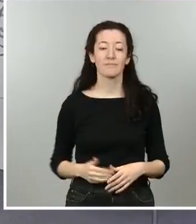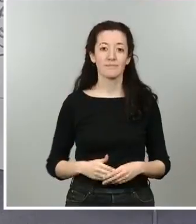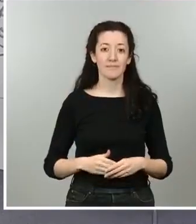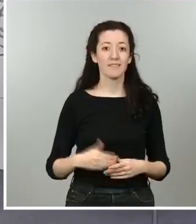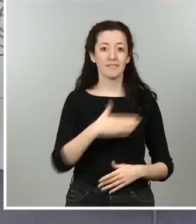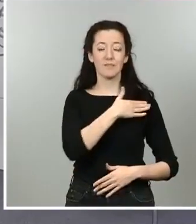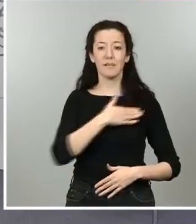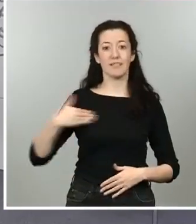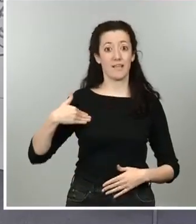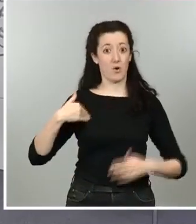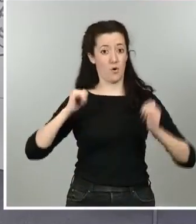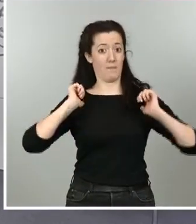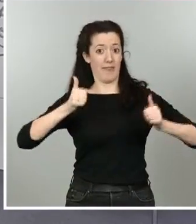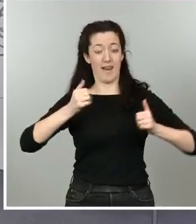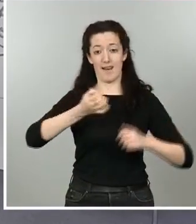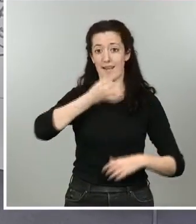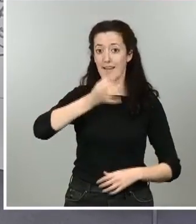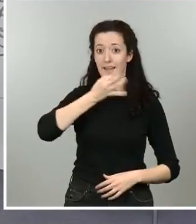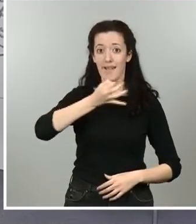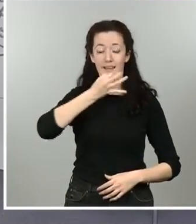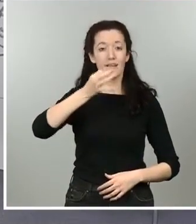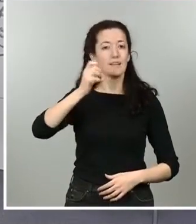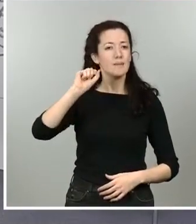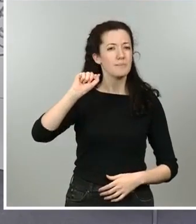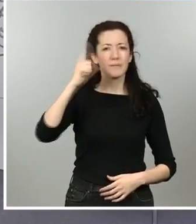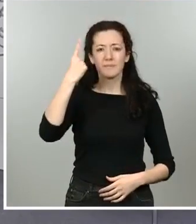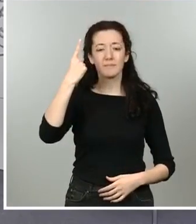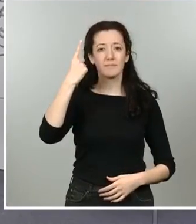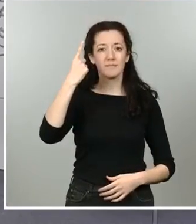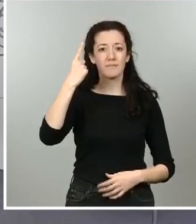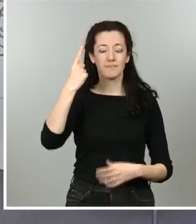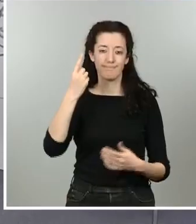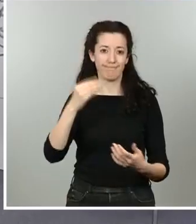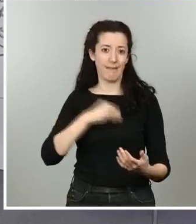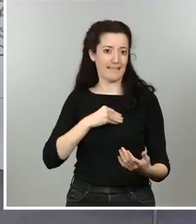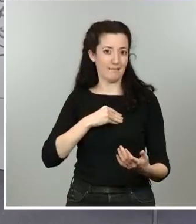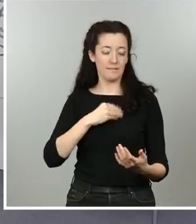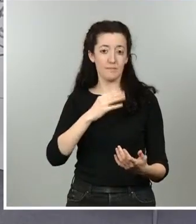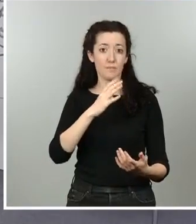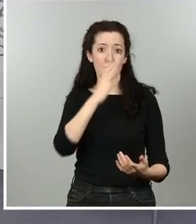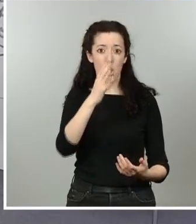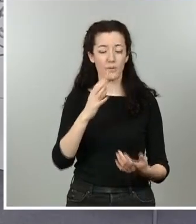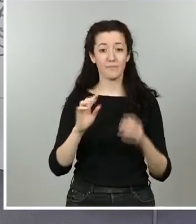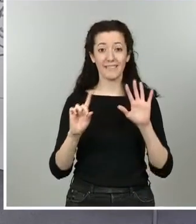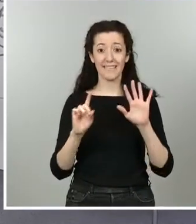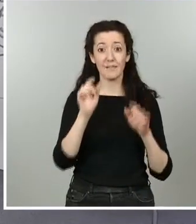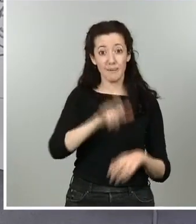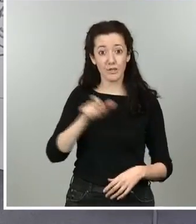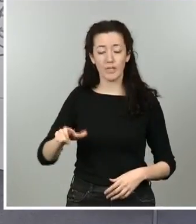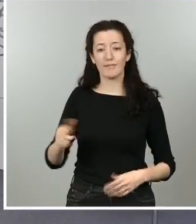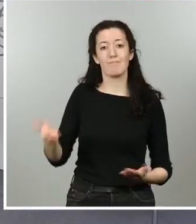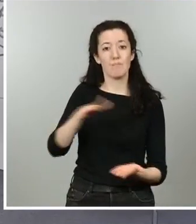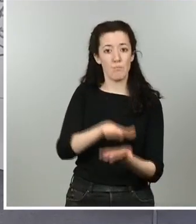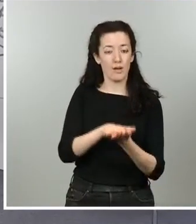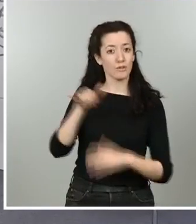comparecencia mostrando, en primer lugar, nuestro más sincero pésame por el fallecimiento de 6 personas en un accidente aéreo